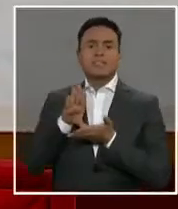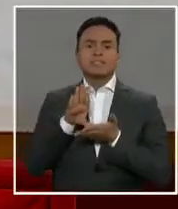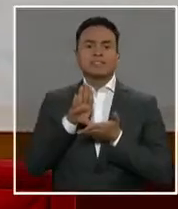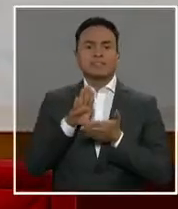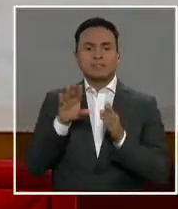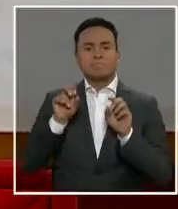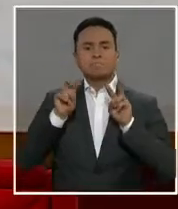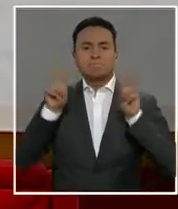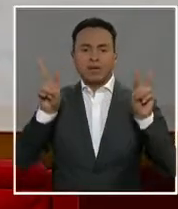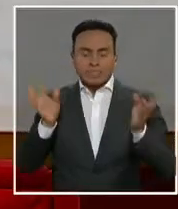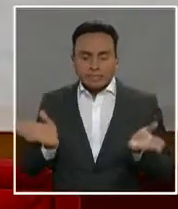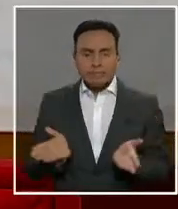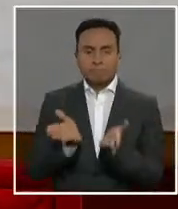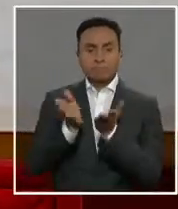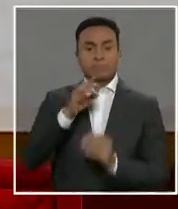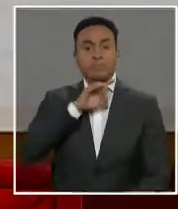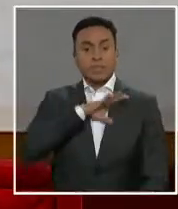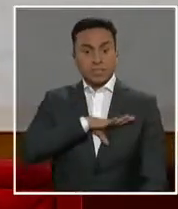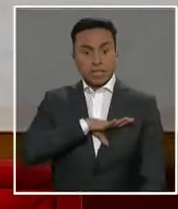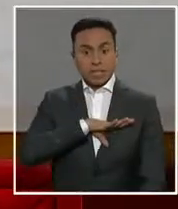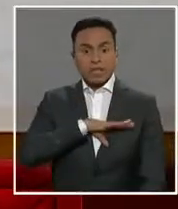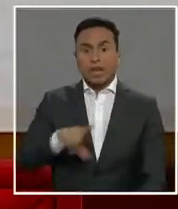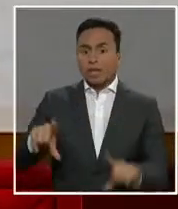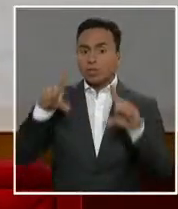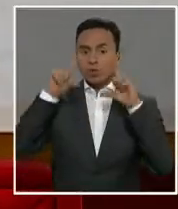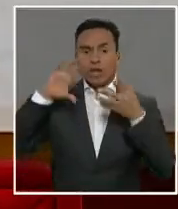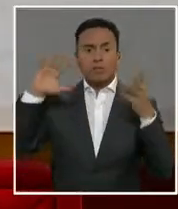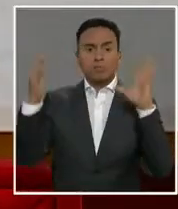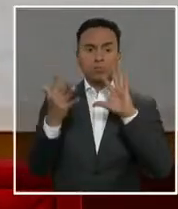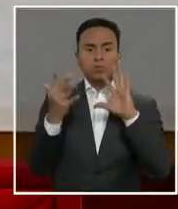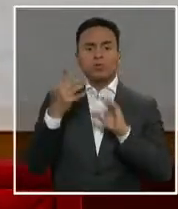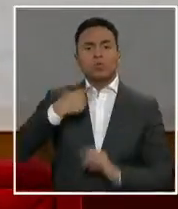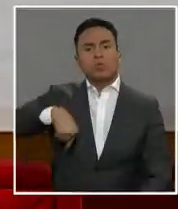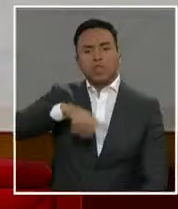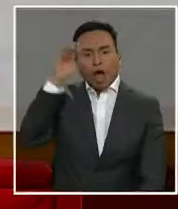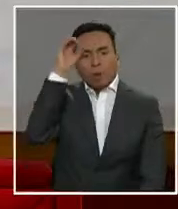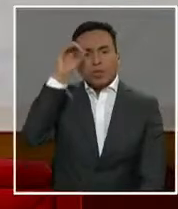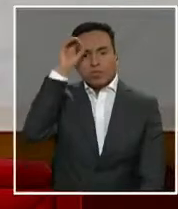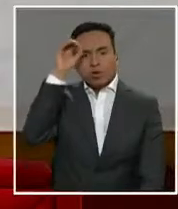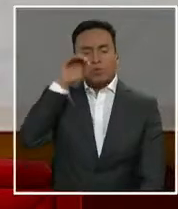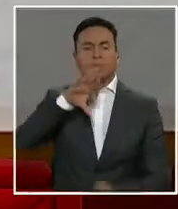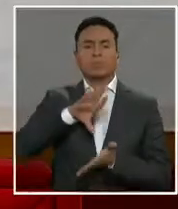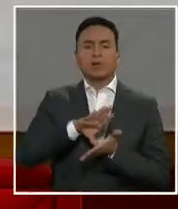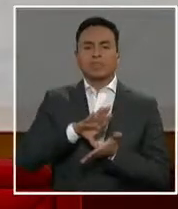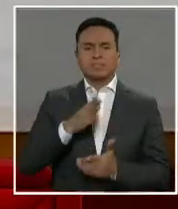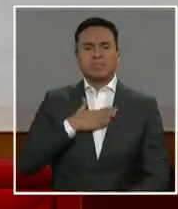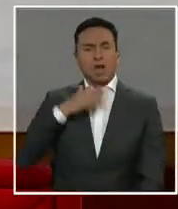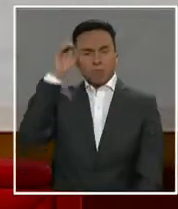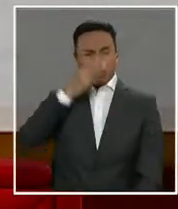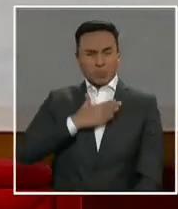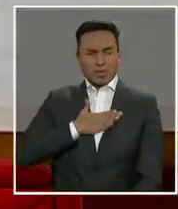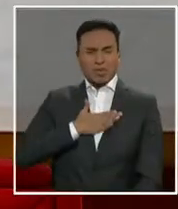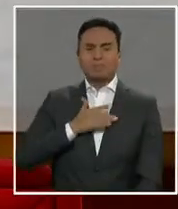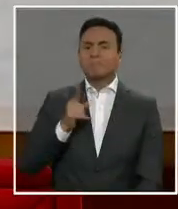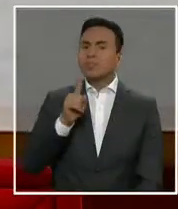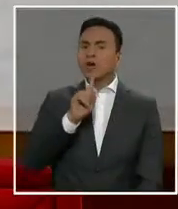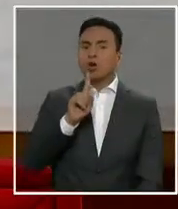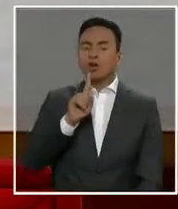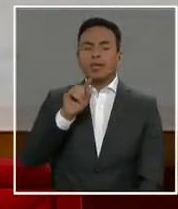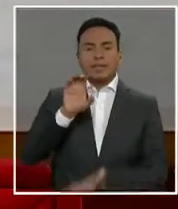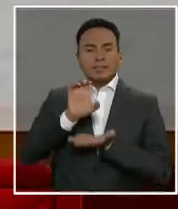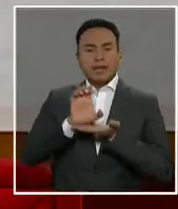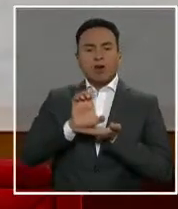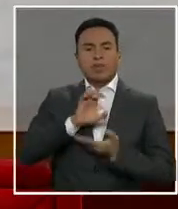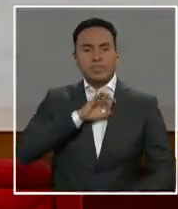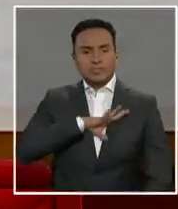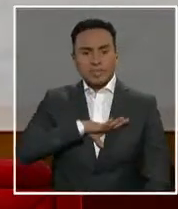multilateralmente la paz. Chile es un actor en el mundo y nuestra opinión como país, no la mía personal, la del Estado